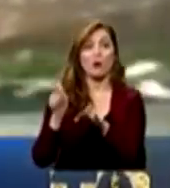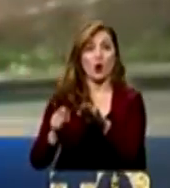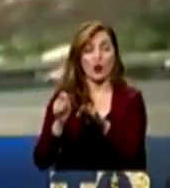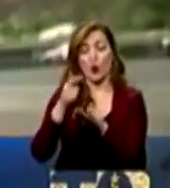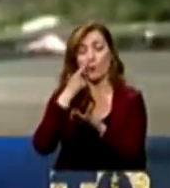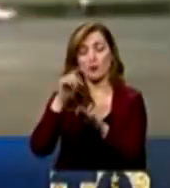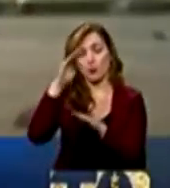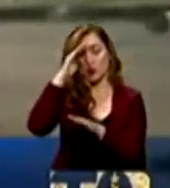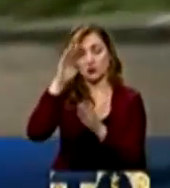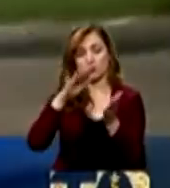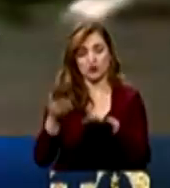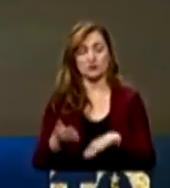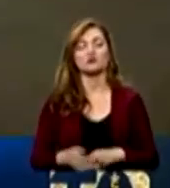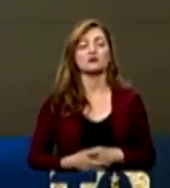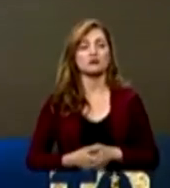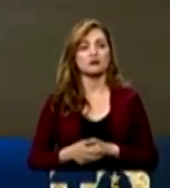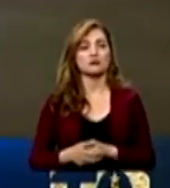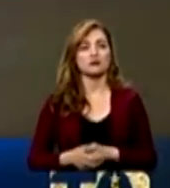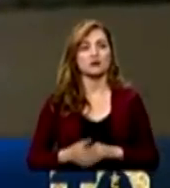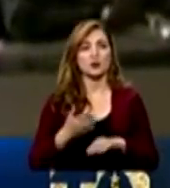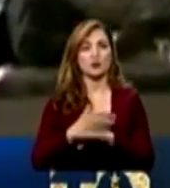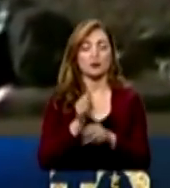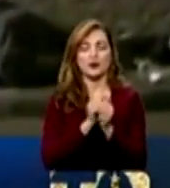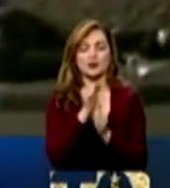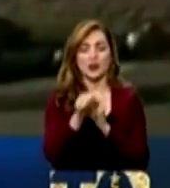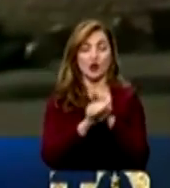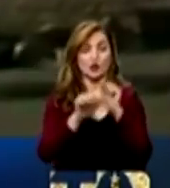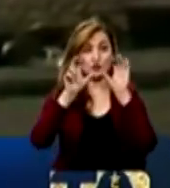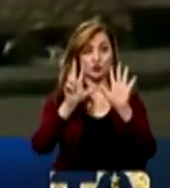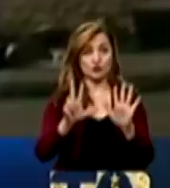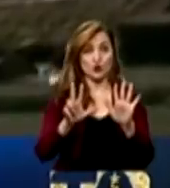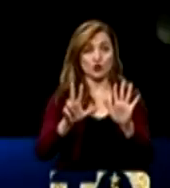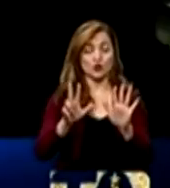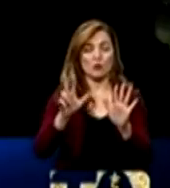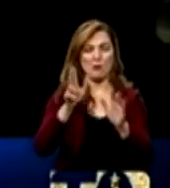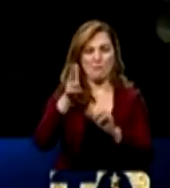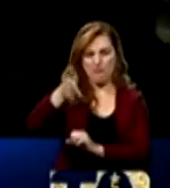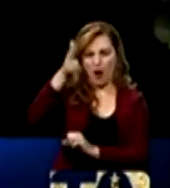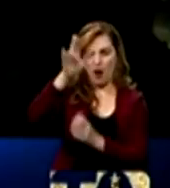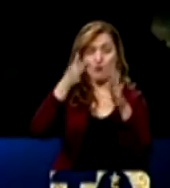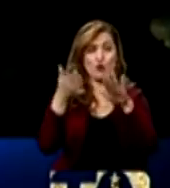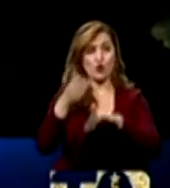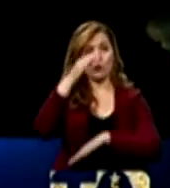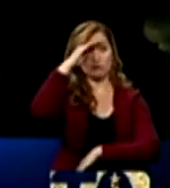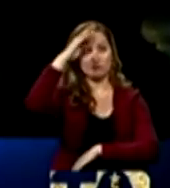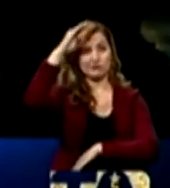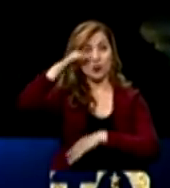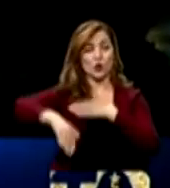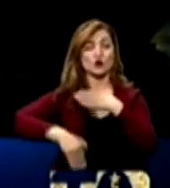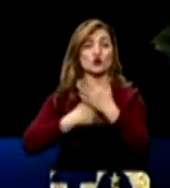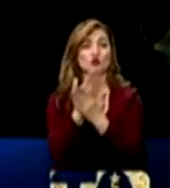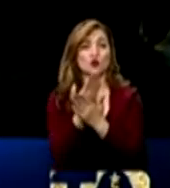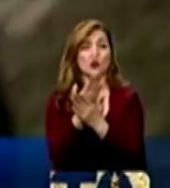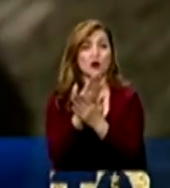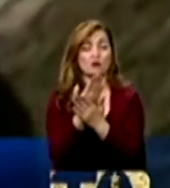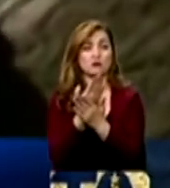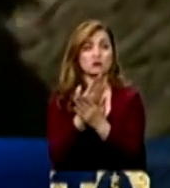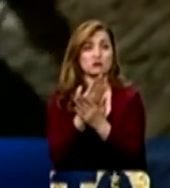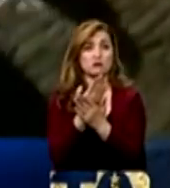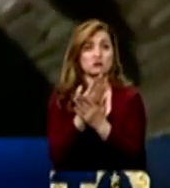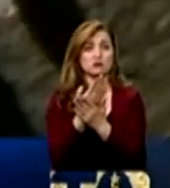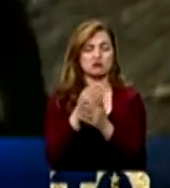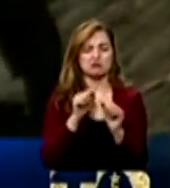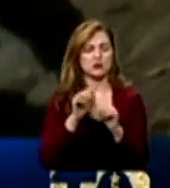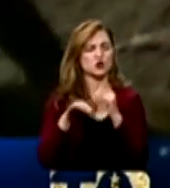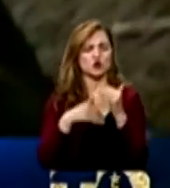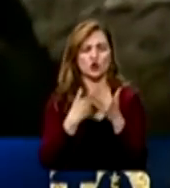Ocho años después de que fuera asesinado el comando del GIR Froilán Jiménez, se dio una nueva reconstrucción de los hechos. Una cámara